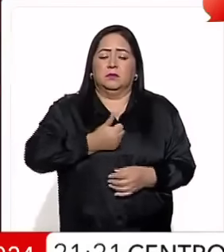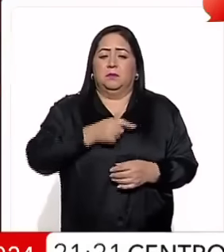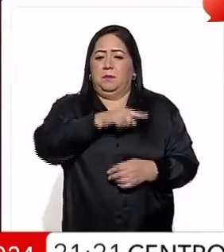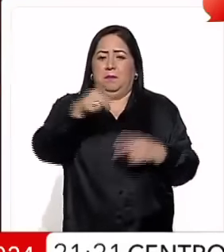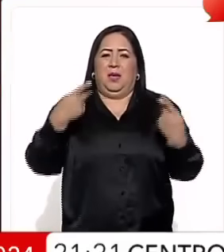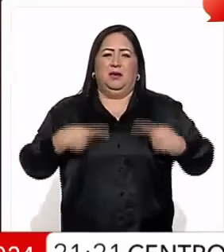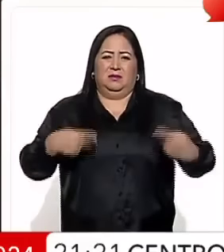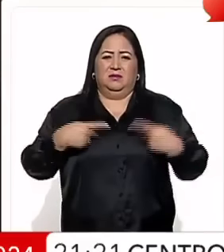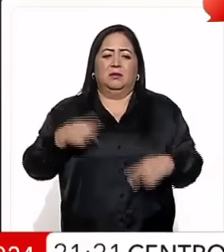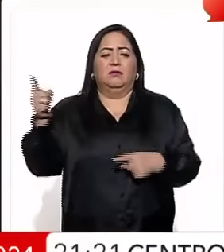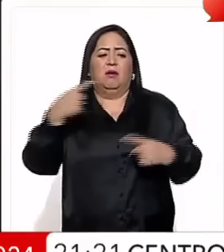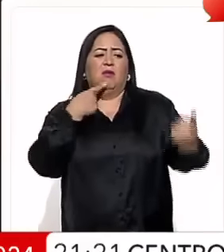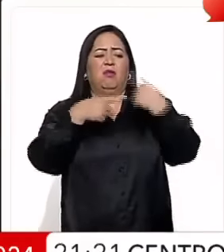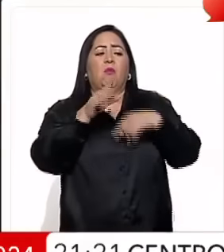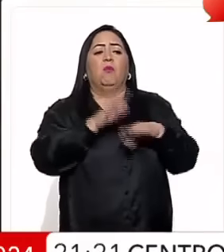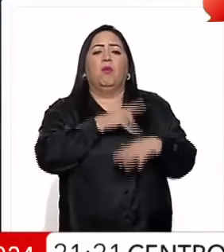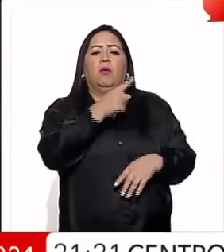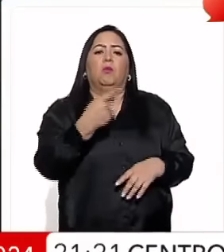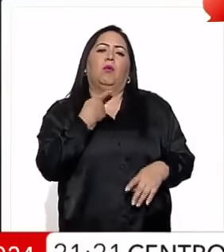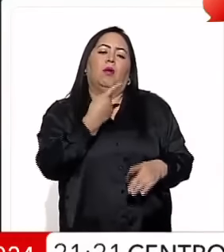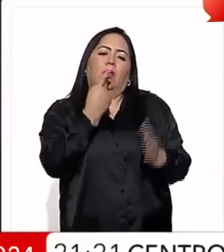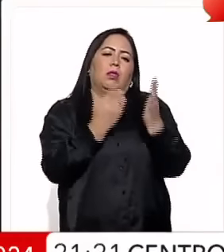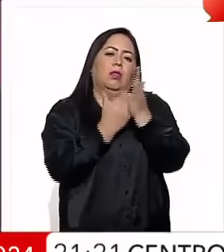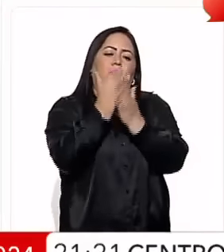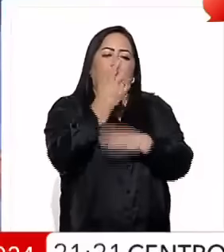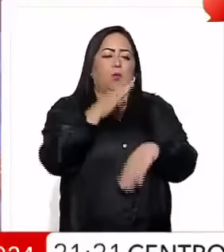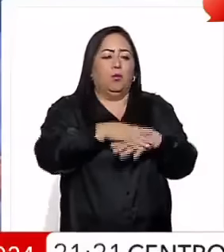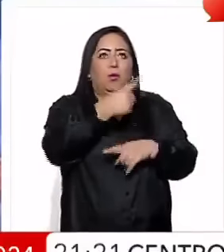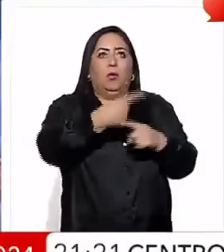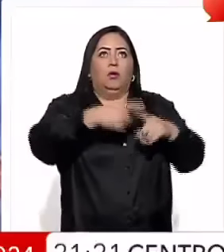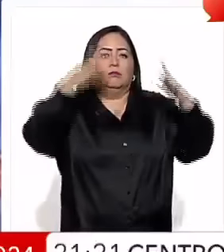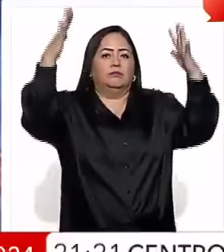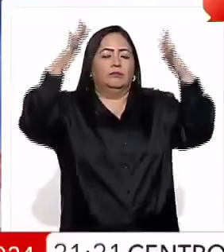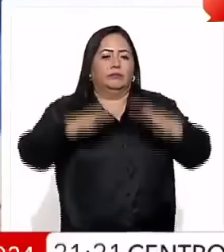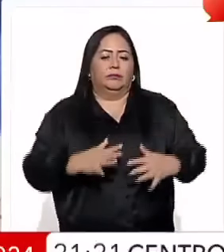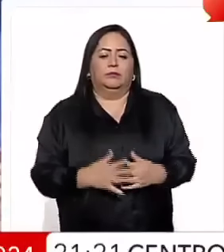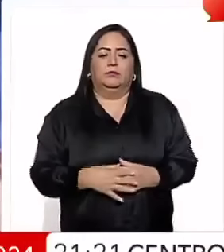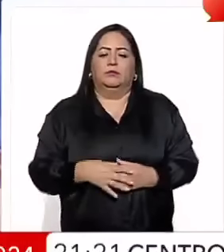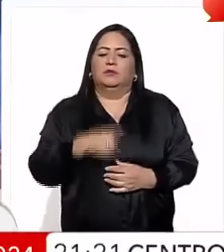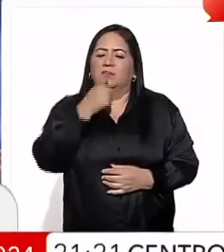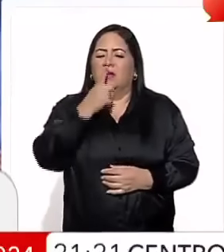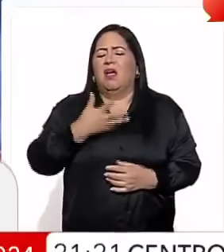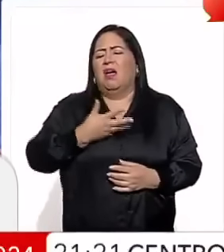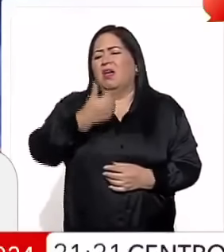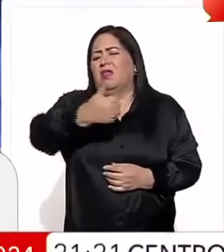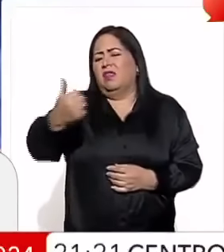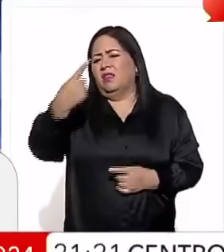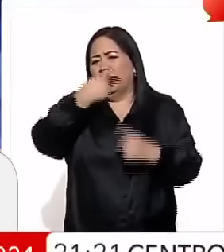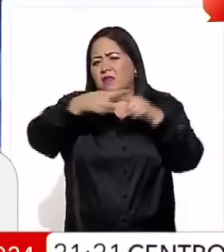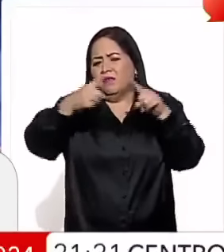intelectuales de oposición lo acusen de lucrar políticamente con esta tragedia. Siempre hay diferentes opiniones.